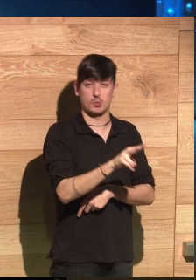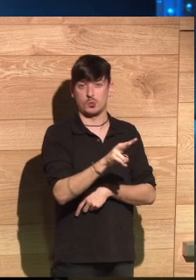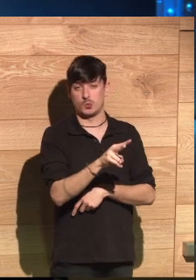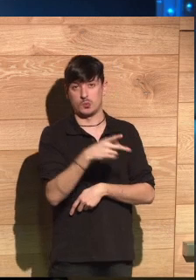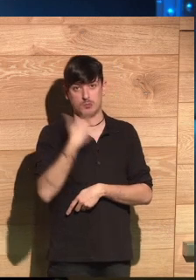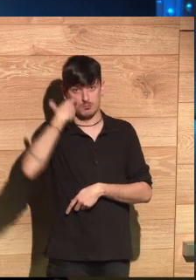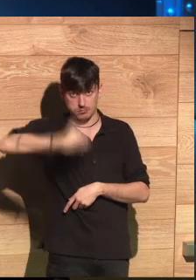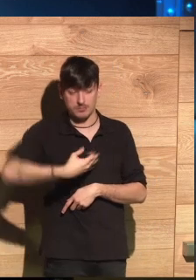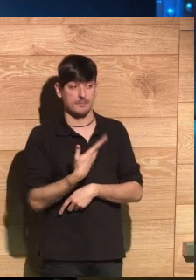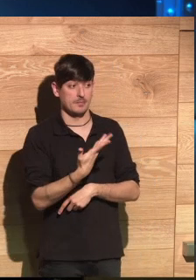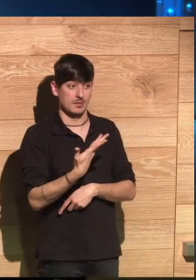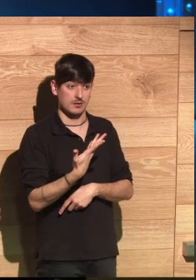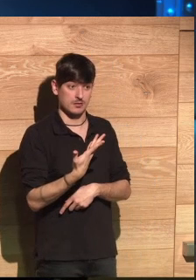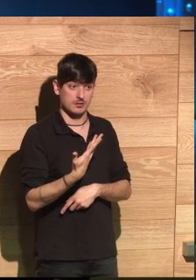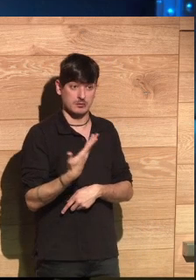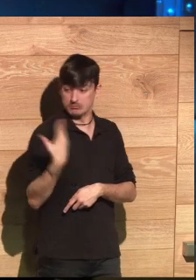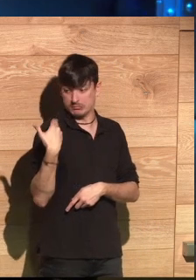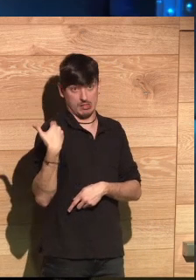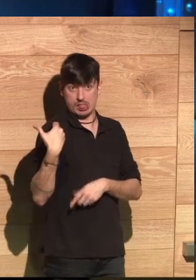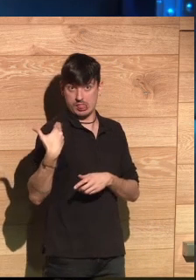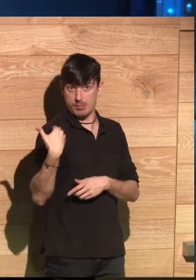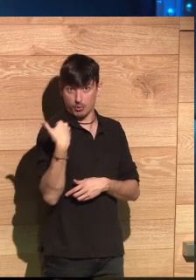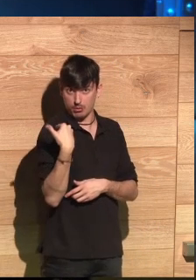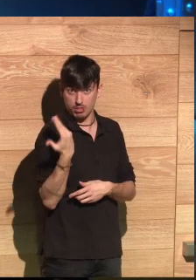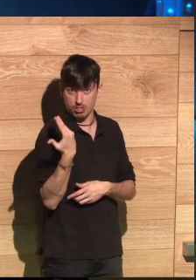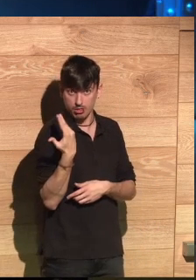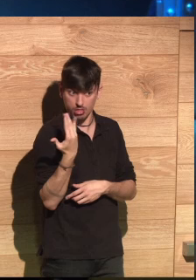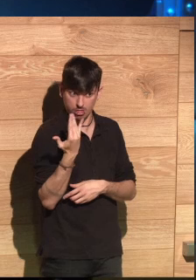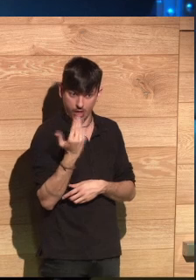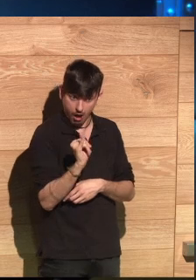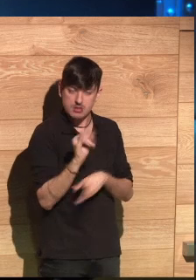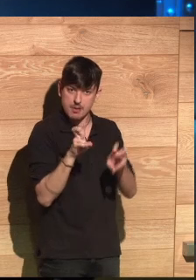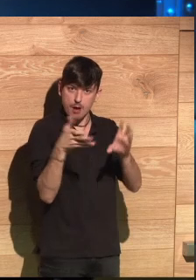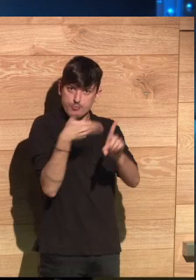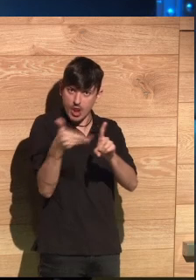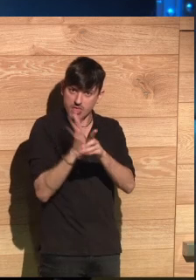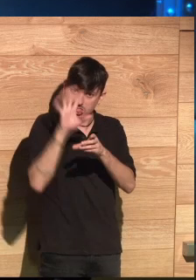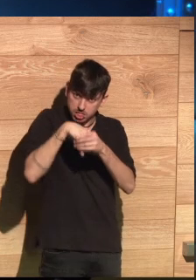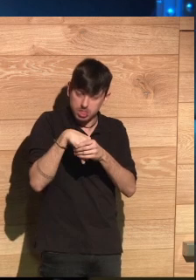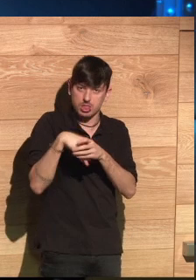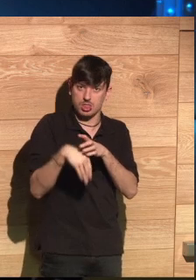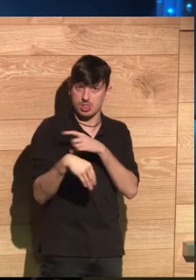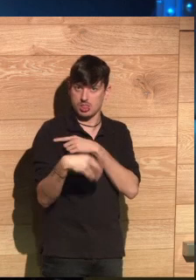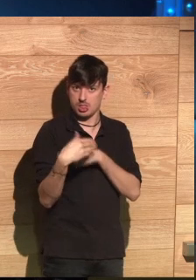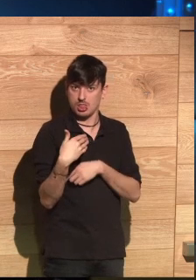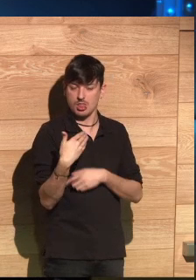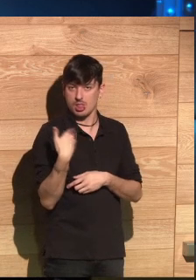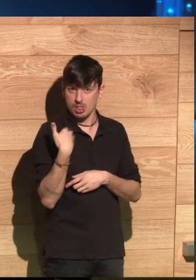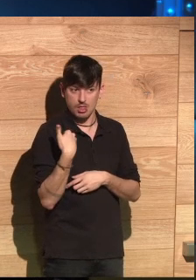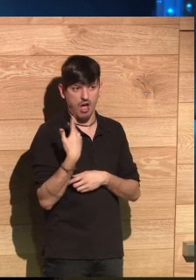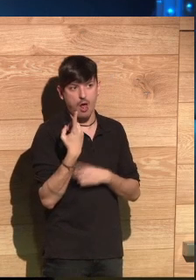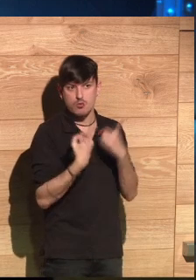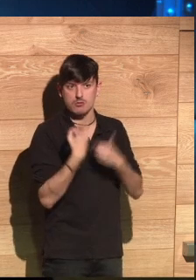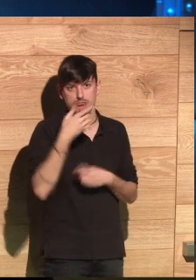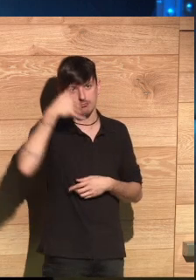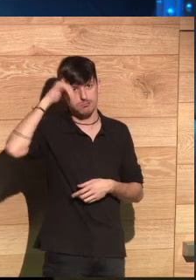en nuestra genealogía directa, tenemos una presencia enorme de la violencia. Ahora, bueno, alguien puede tener a lo mejor la mala